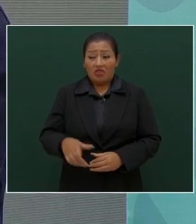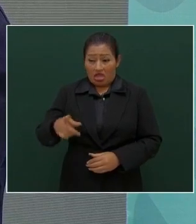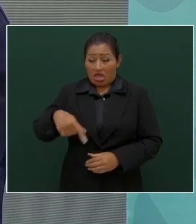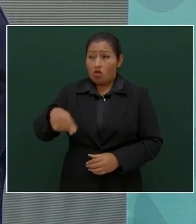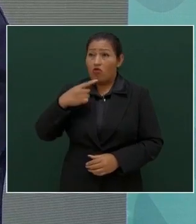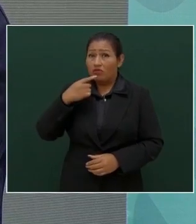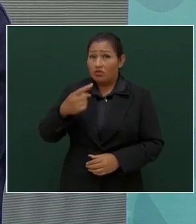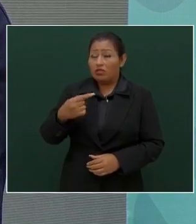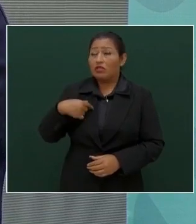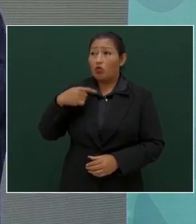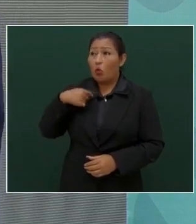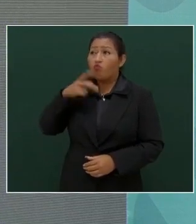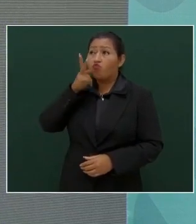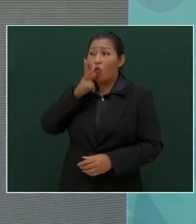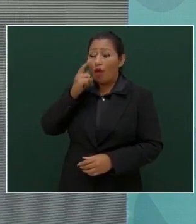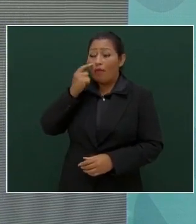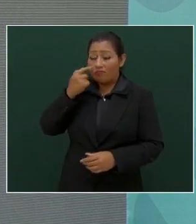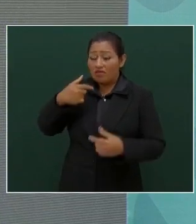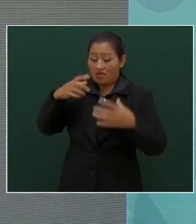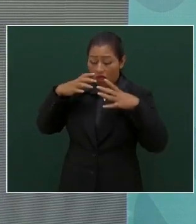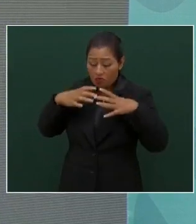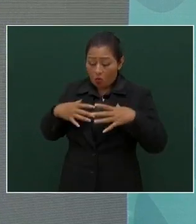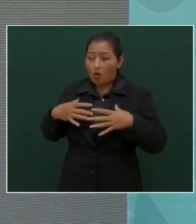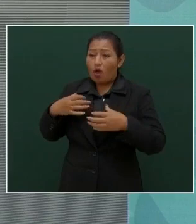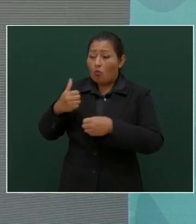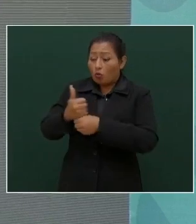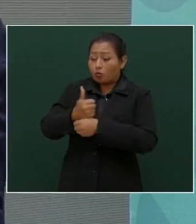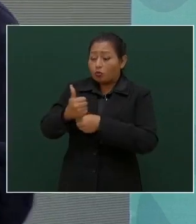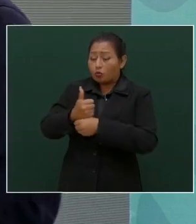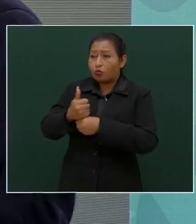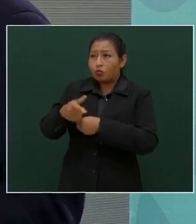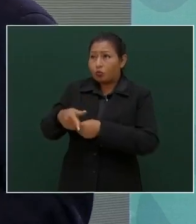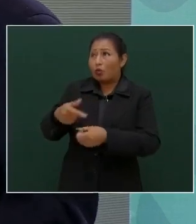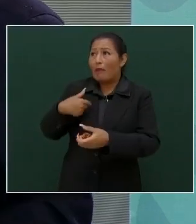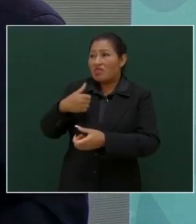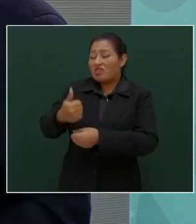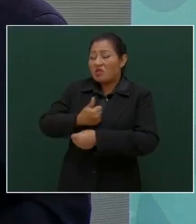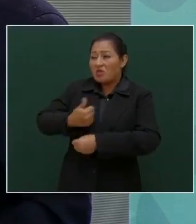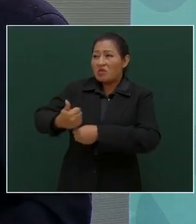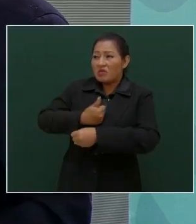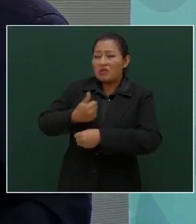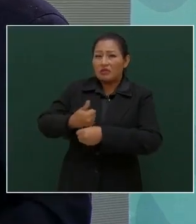Argumento, prueba, excusa de tortura.